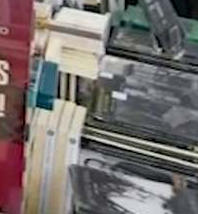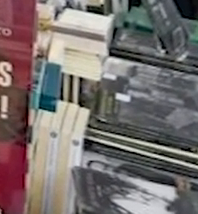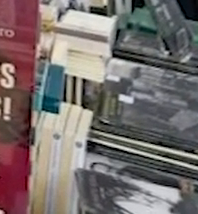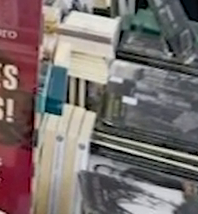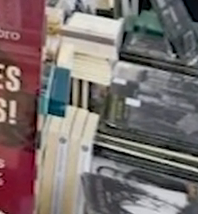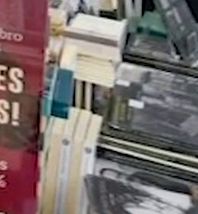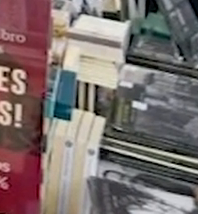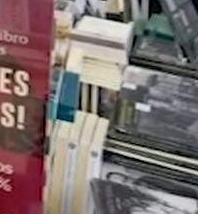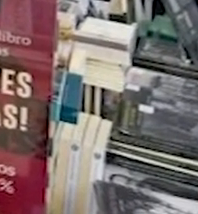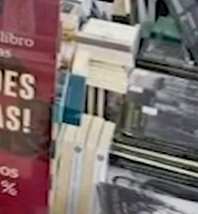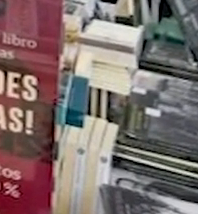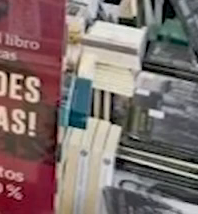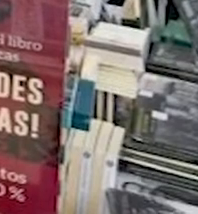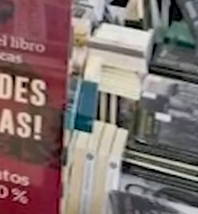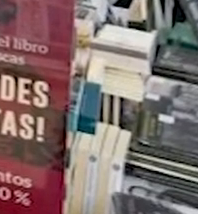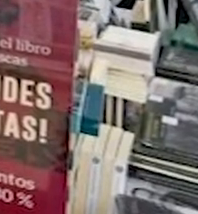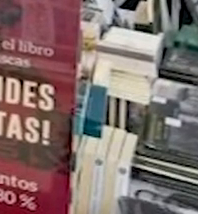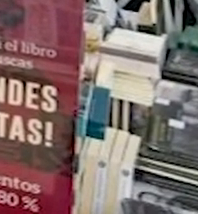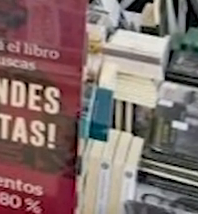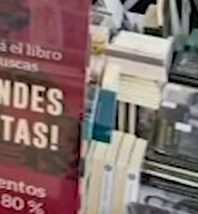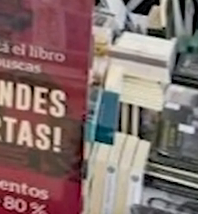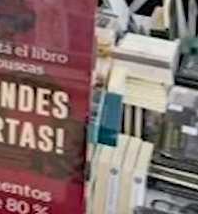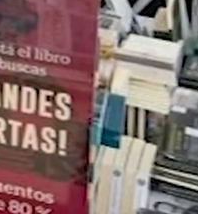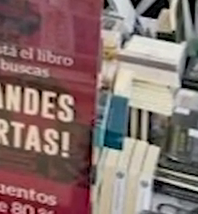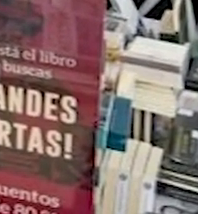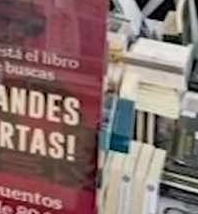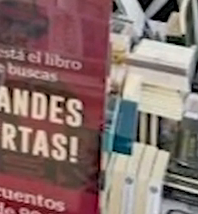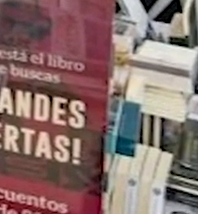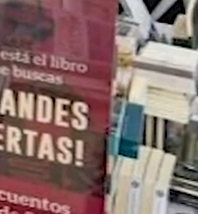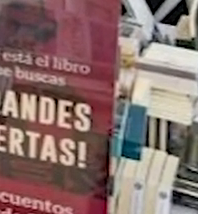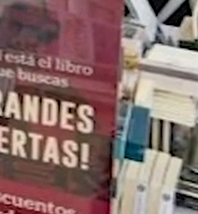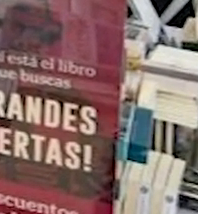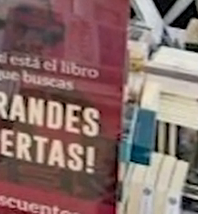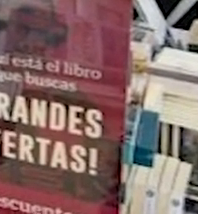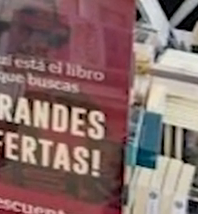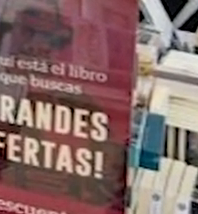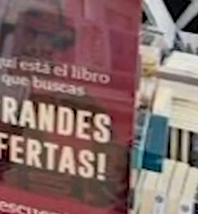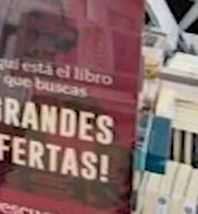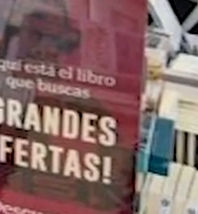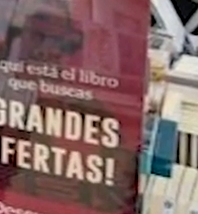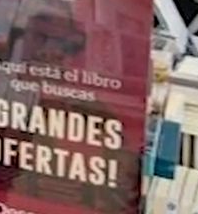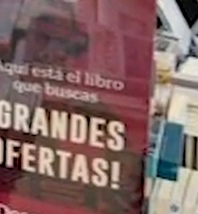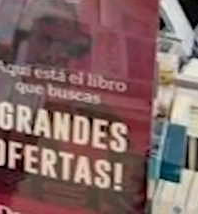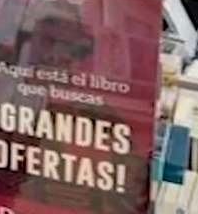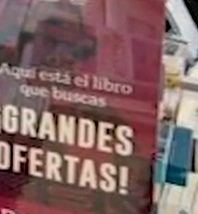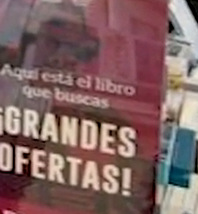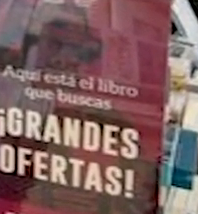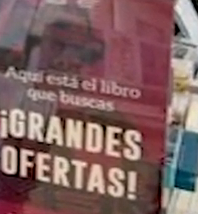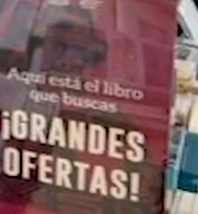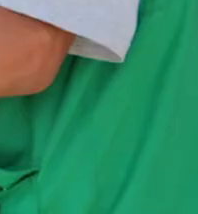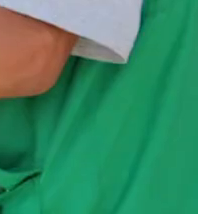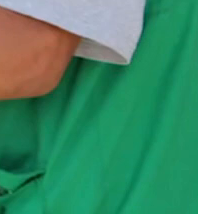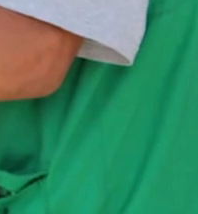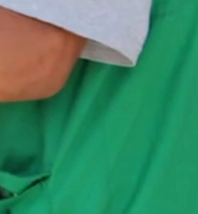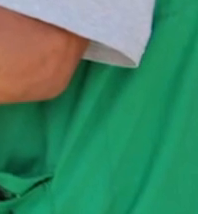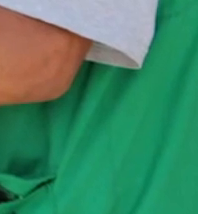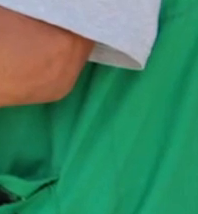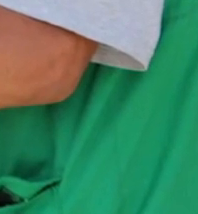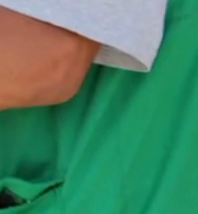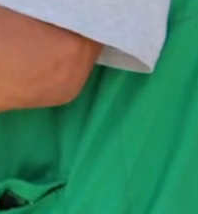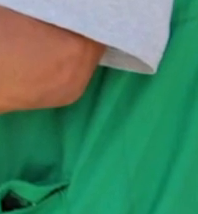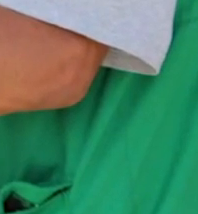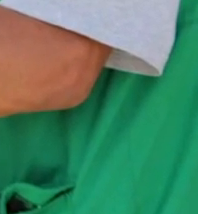Educal, y alrededor de 1 millón de personas que se dieron cita en esta feria, con todas las medidas